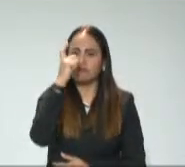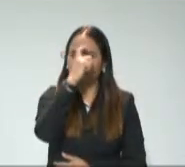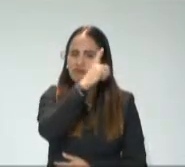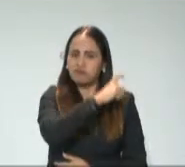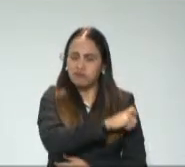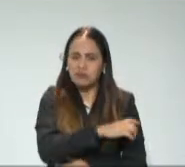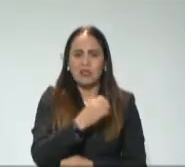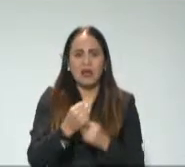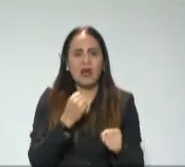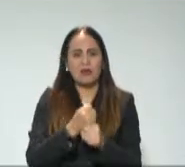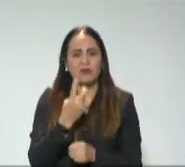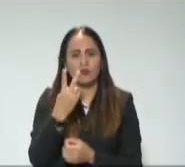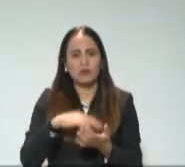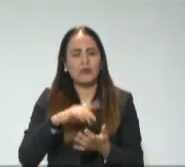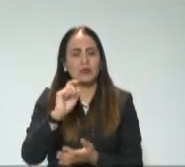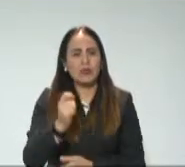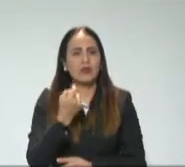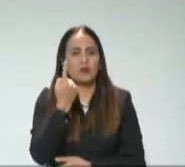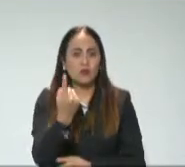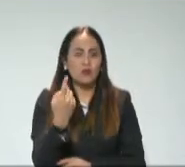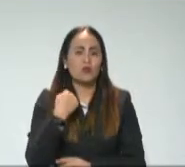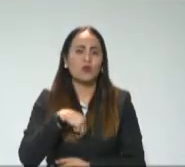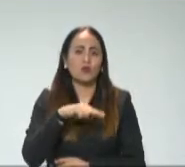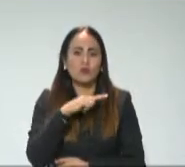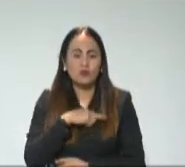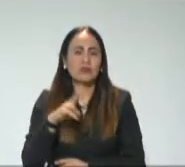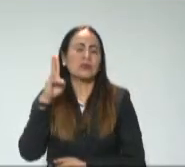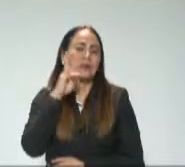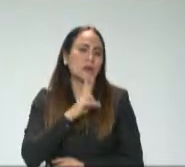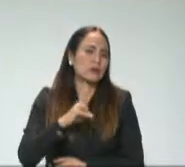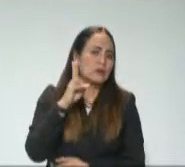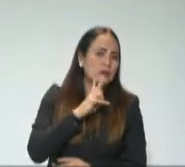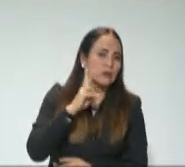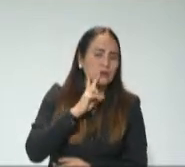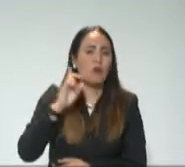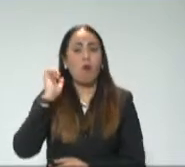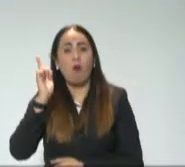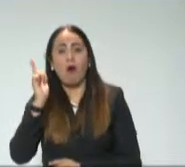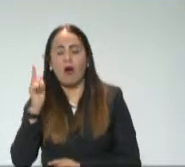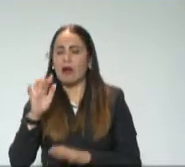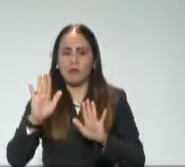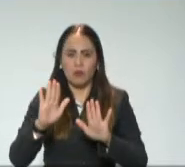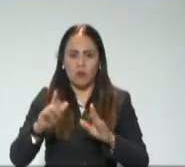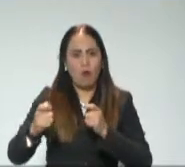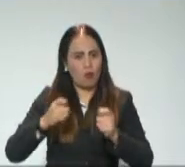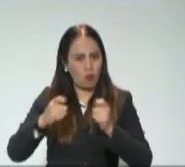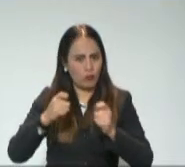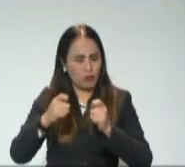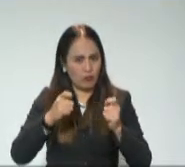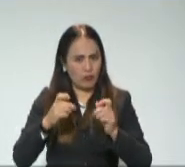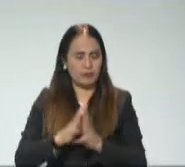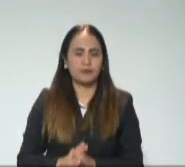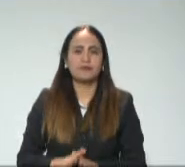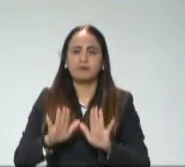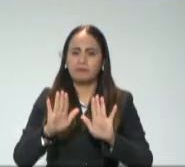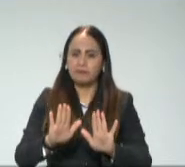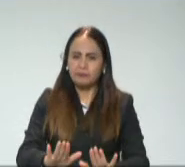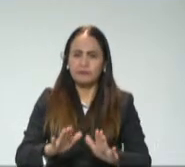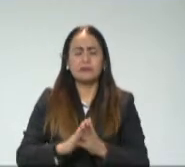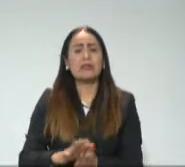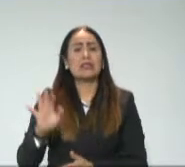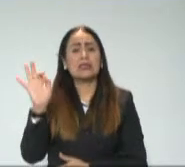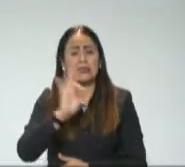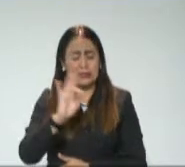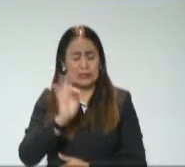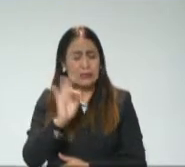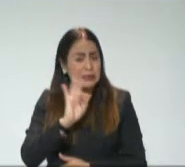año 2021 va a ser un año donde tenemos que manejar las expectativas tenemos primero que nada entender que vamos probablemente a tener